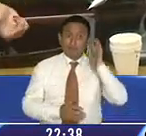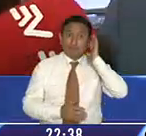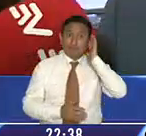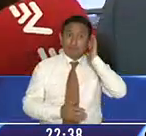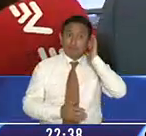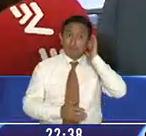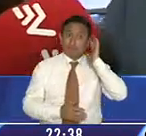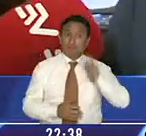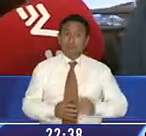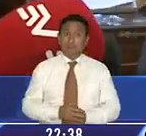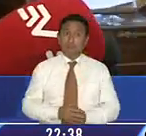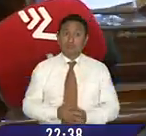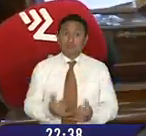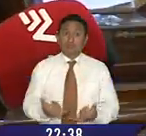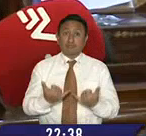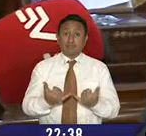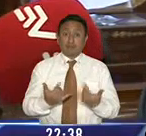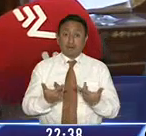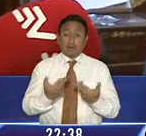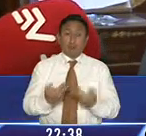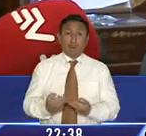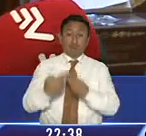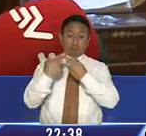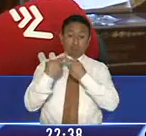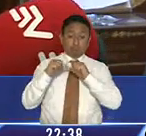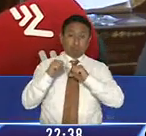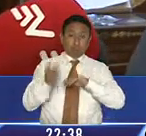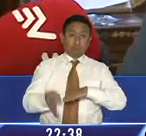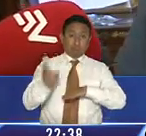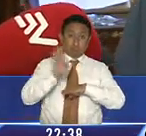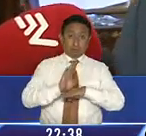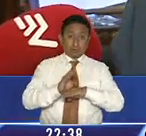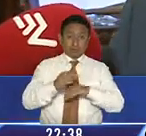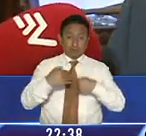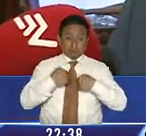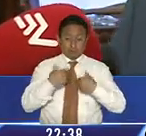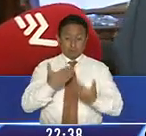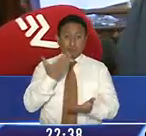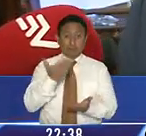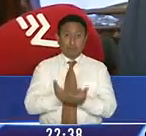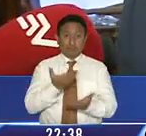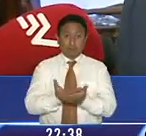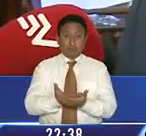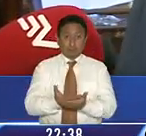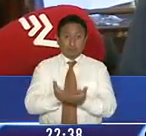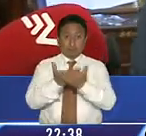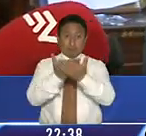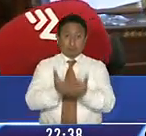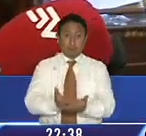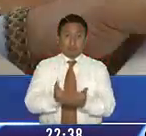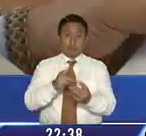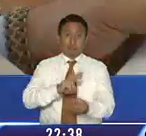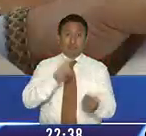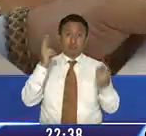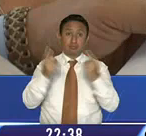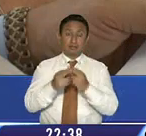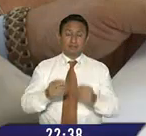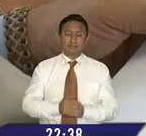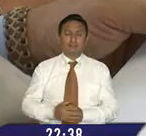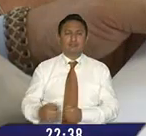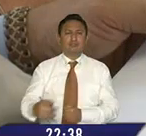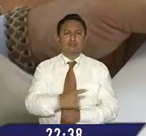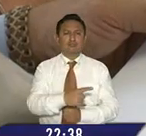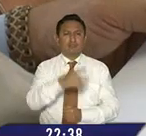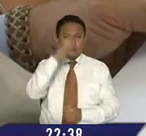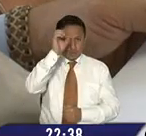revisarlo. Ahora nos corresponde, los legisladores, presentar una reforma. Entre los puntos